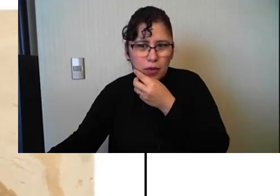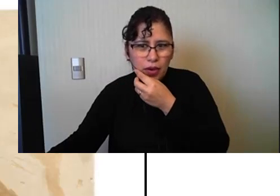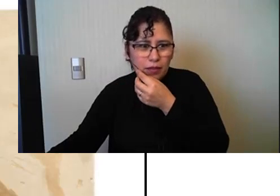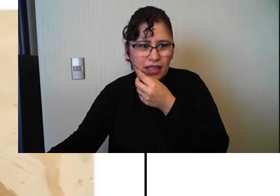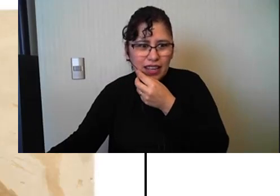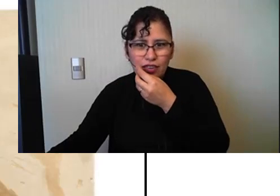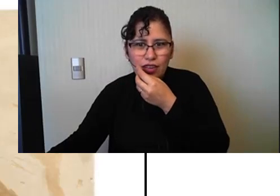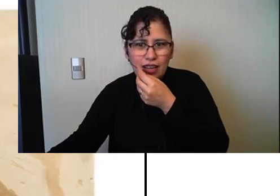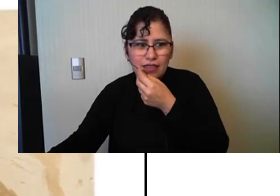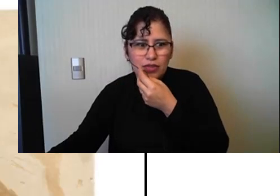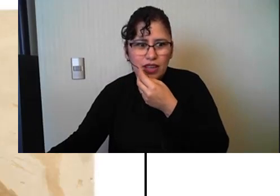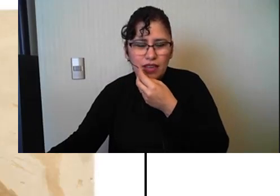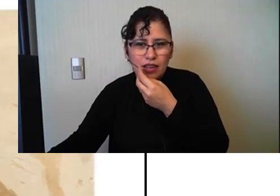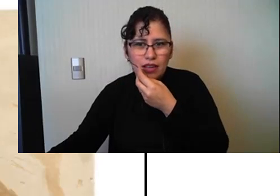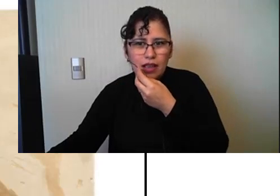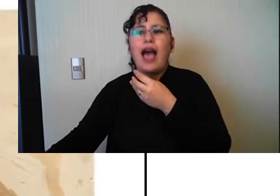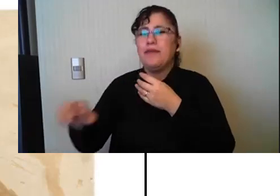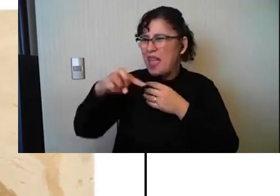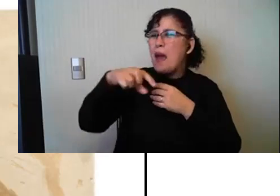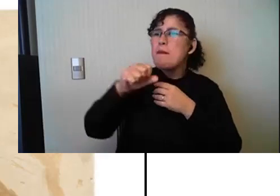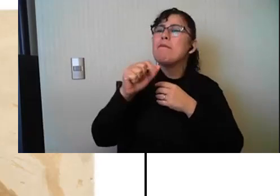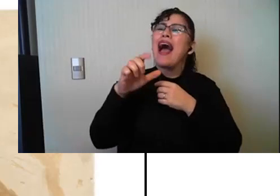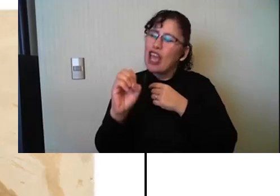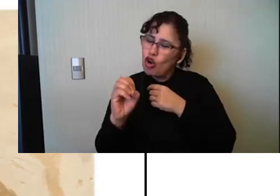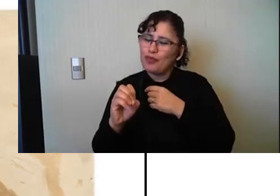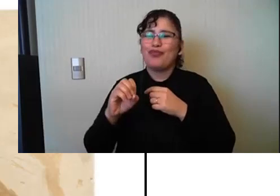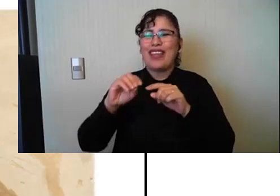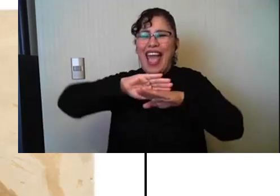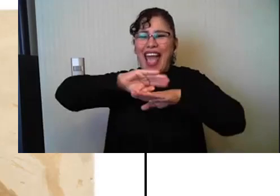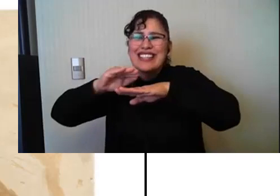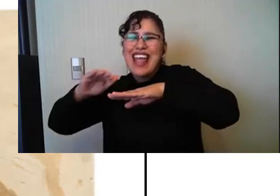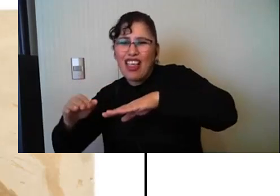si me puedes repetir que no alcanzo a escuchar bien. El palio estriado.